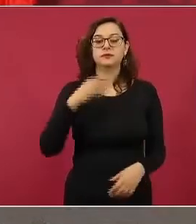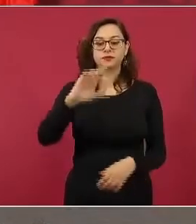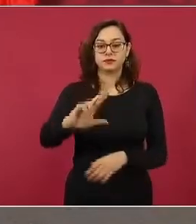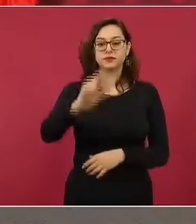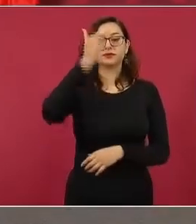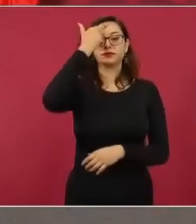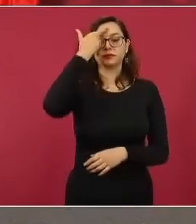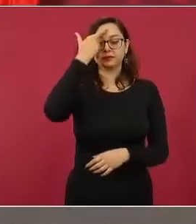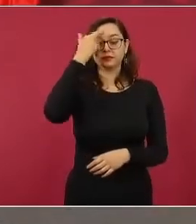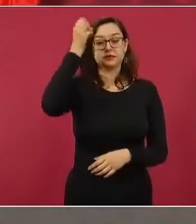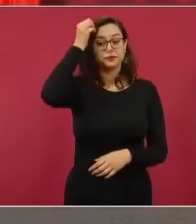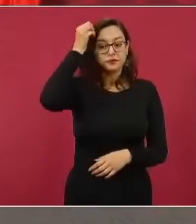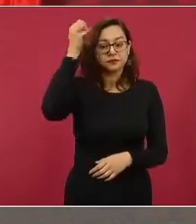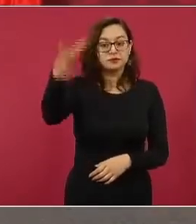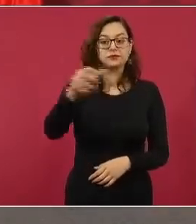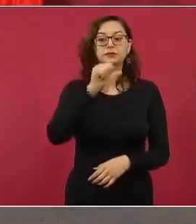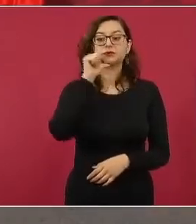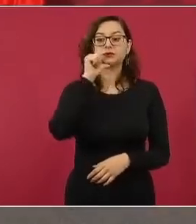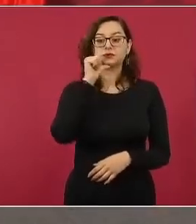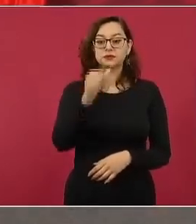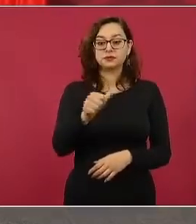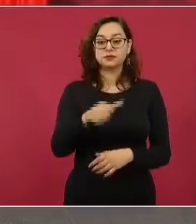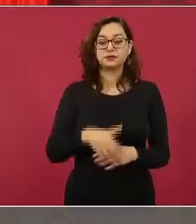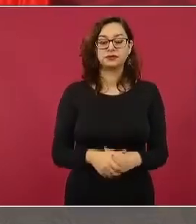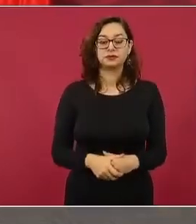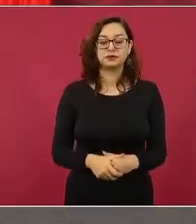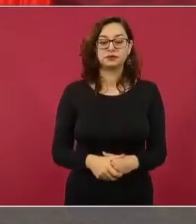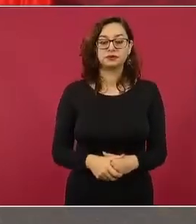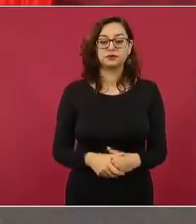la cuota o la tarifa,